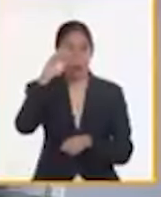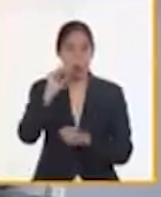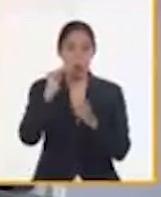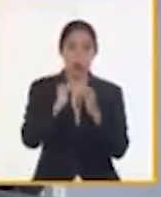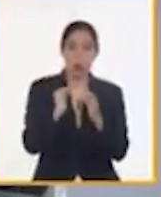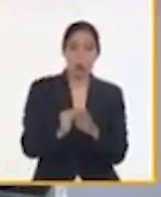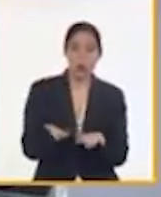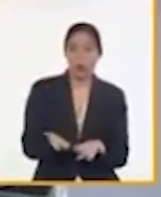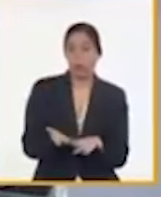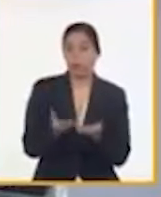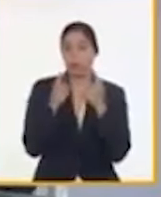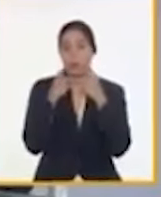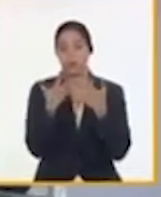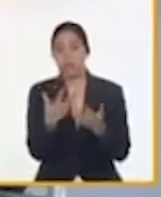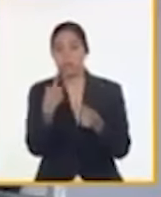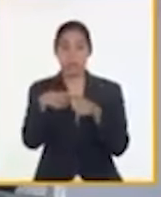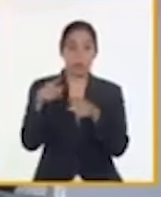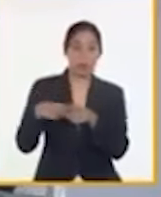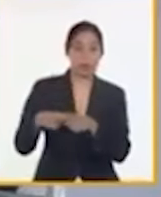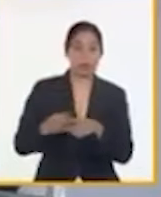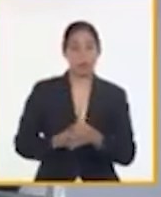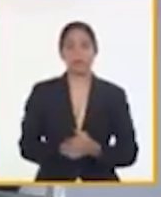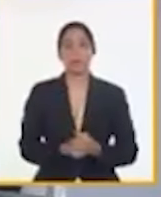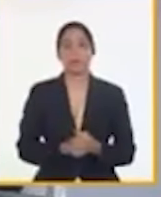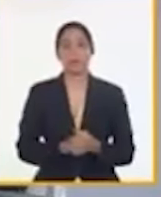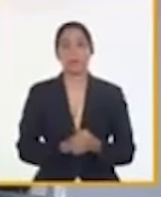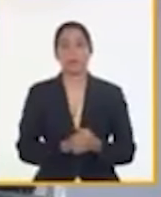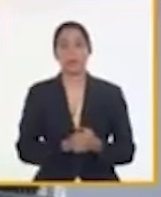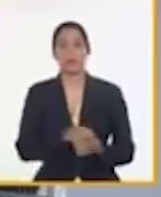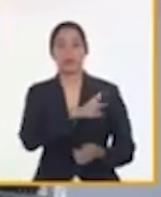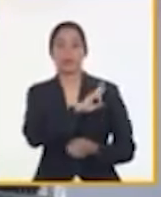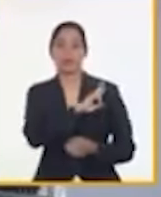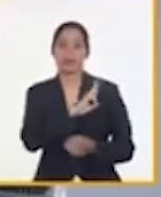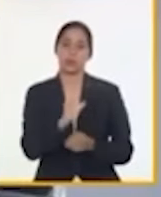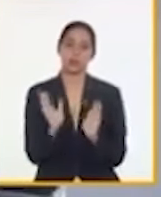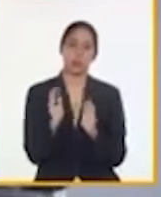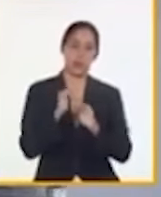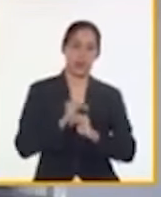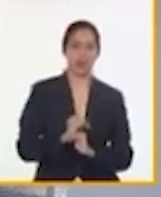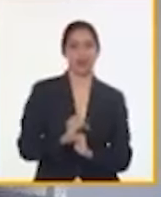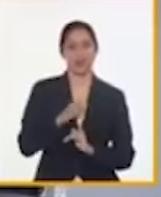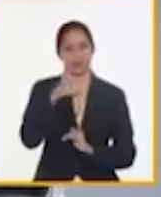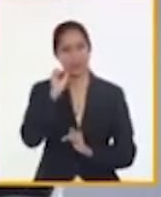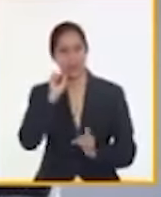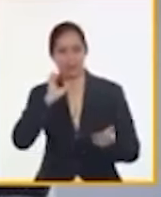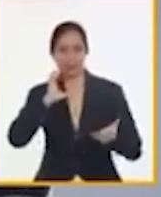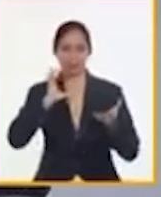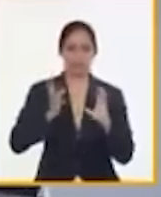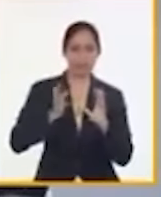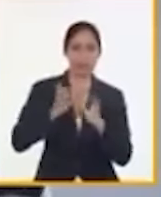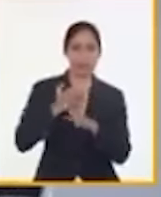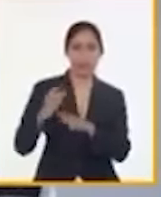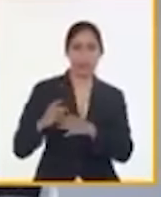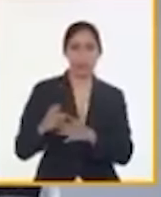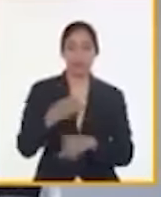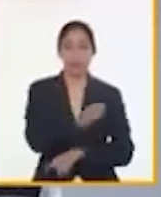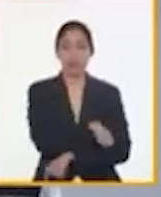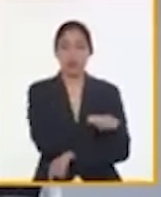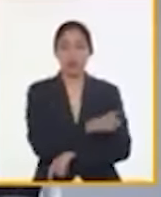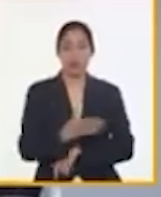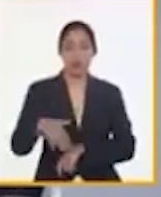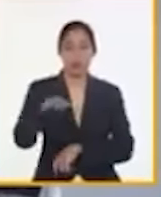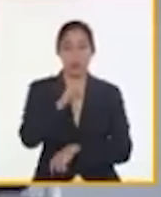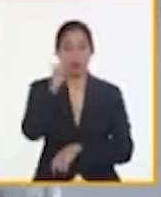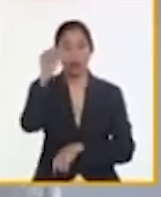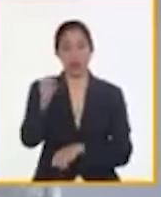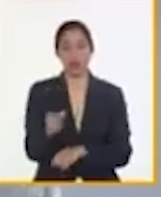vehículo. No hay razón alguna para interpretar, no hay razón alguna para interpretar que los ciudadanos que han adquirido bienes legales